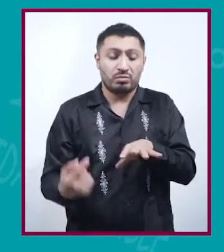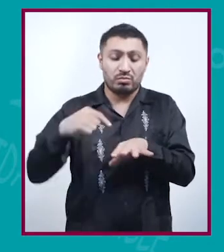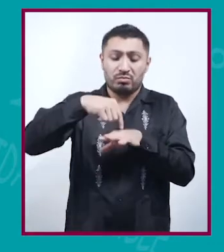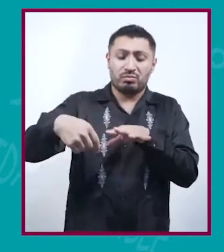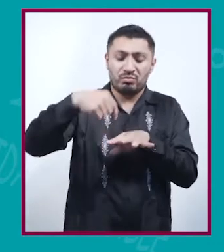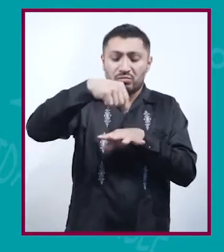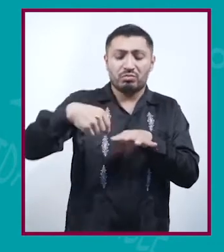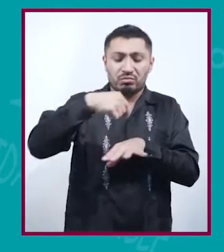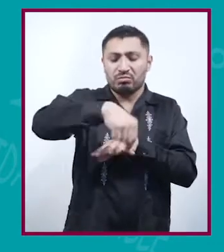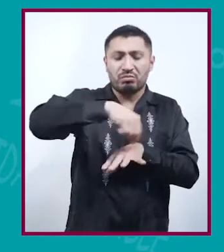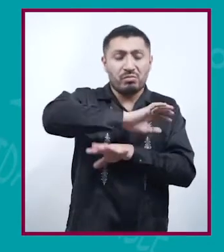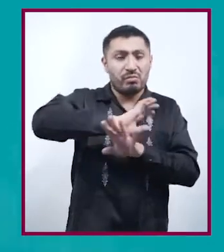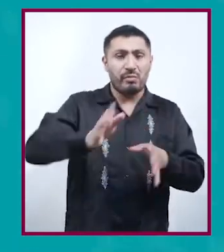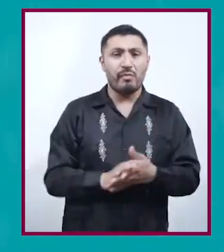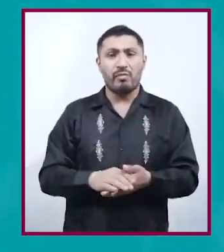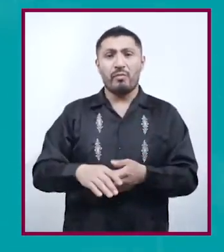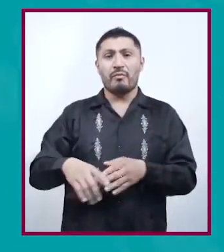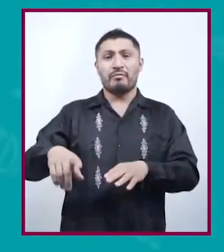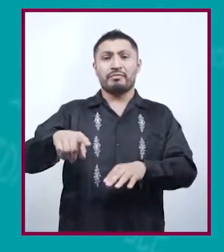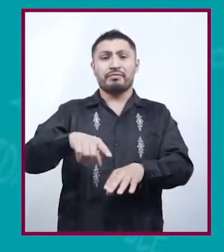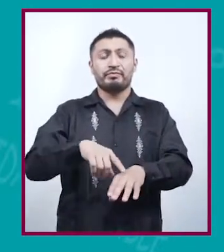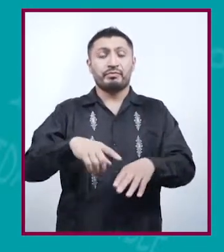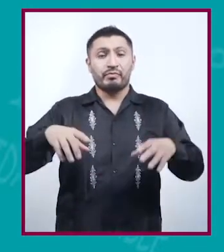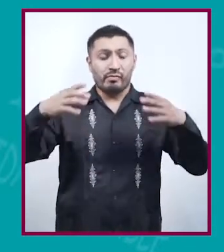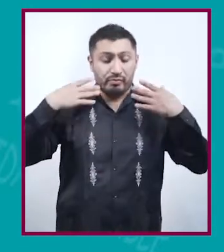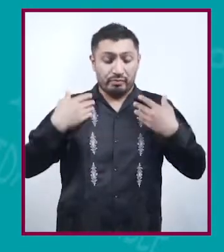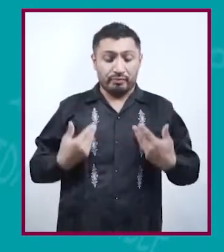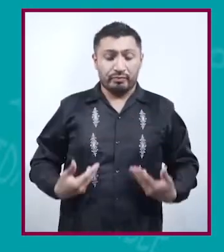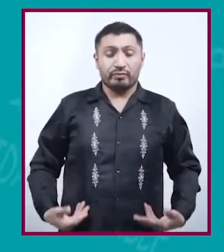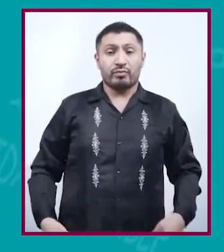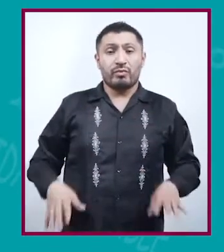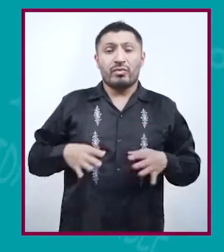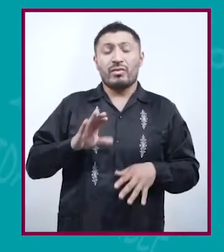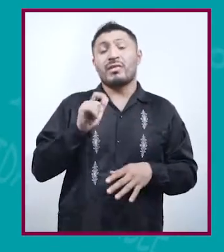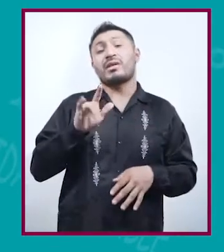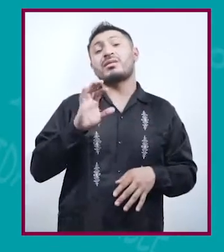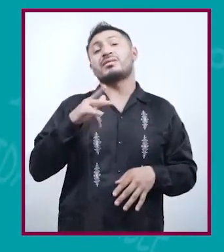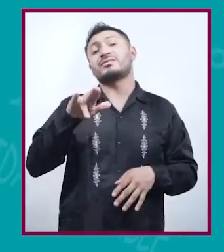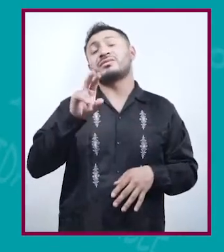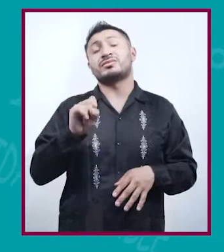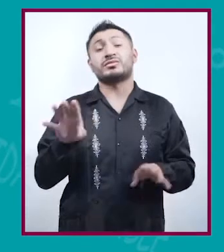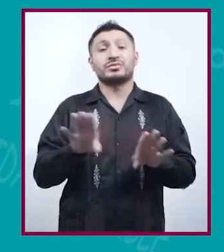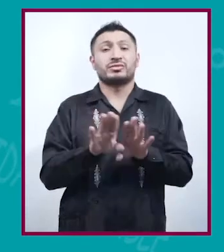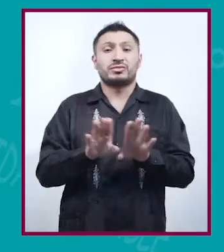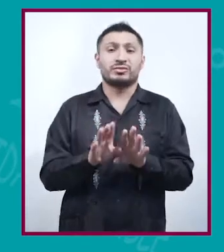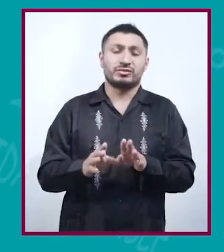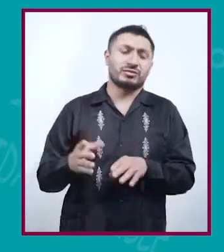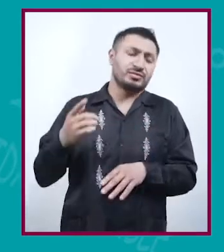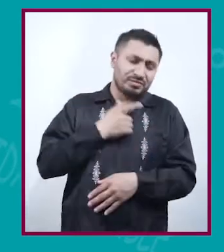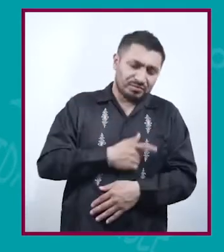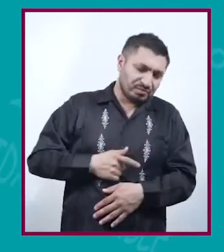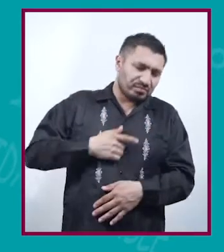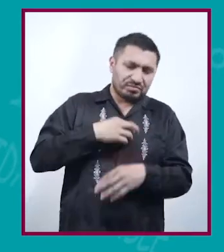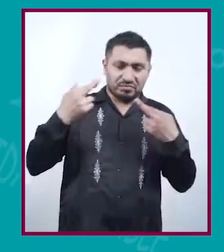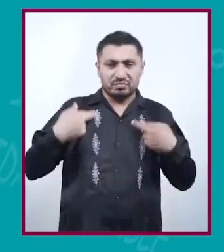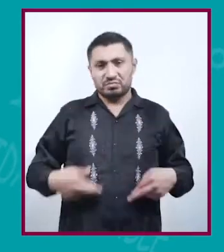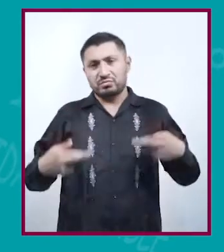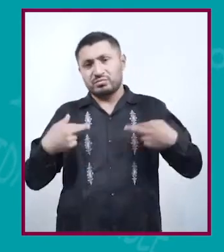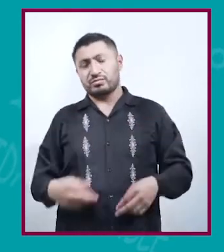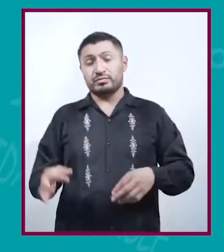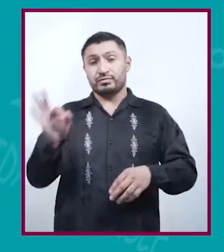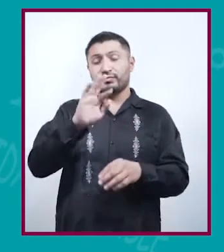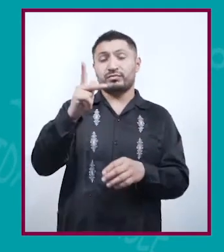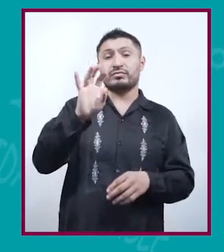unidas al pie mediante correas y lazos. Con la toga se estilaba el calcheus, que era un tipo de borceguí súper